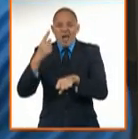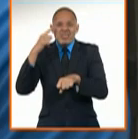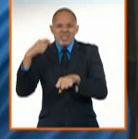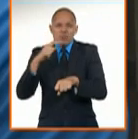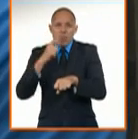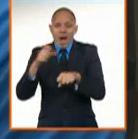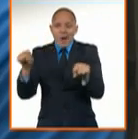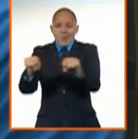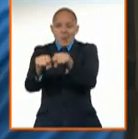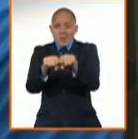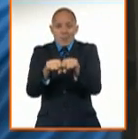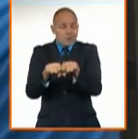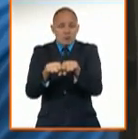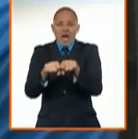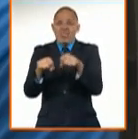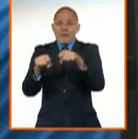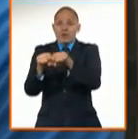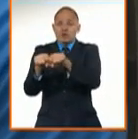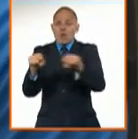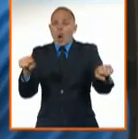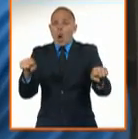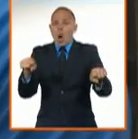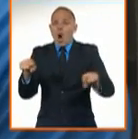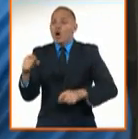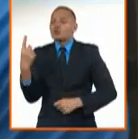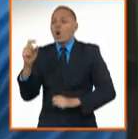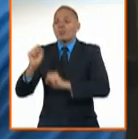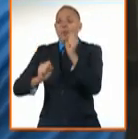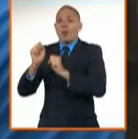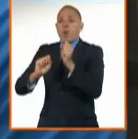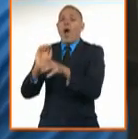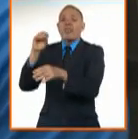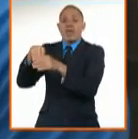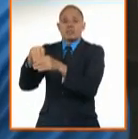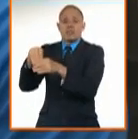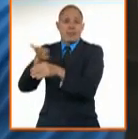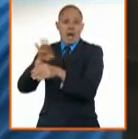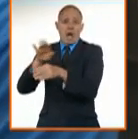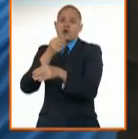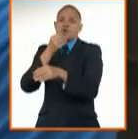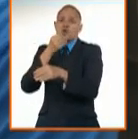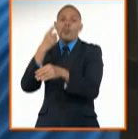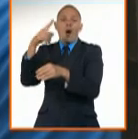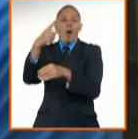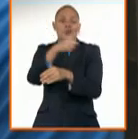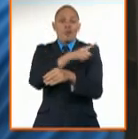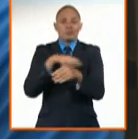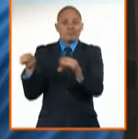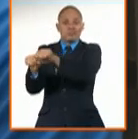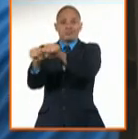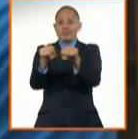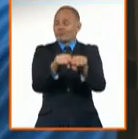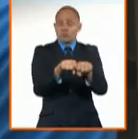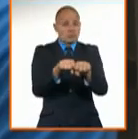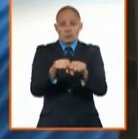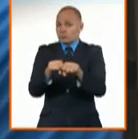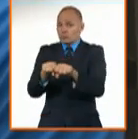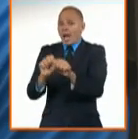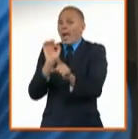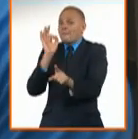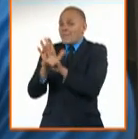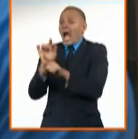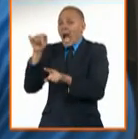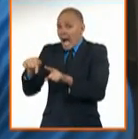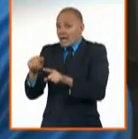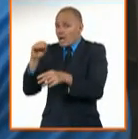internamente de la propia generación que está ocurriendo en ese momento y durante este proceso ocurrió un fallo